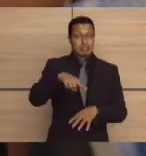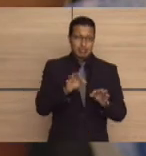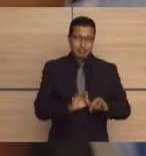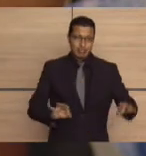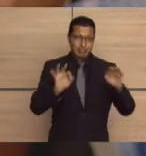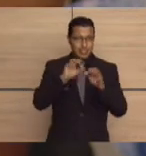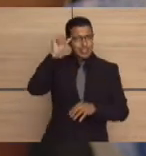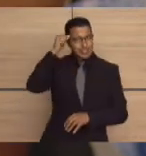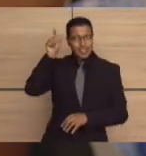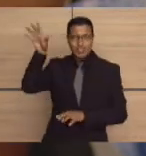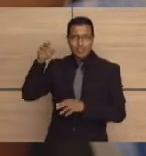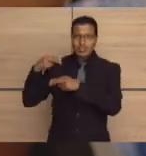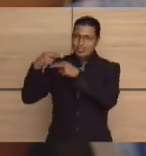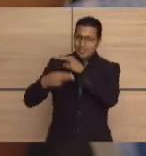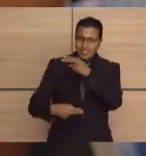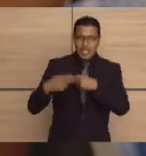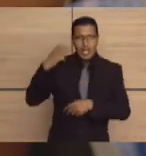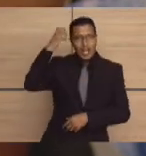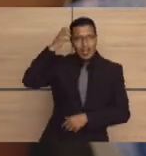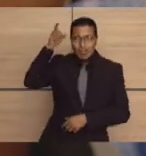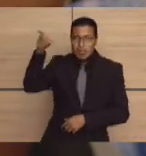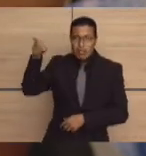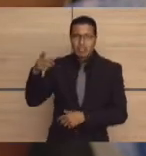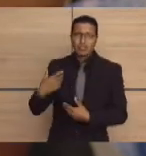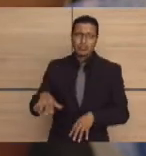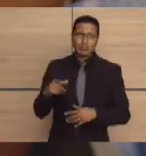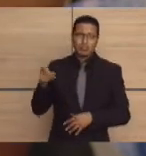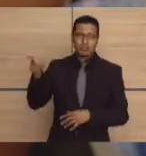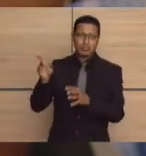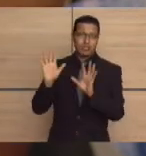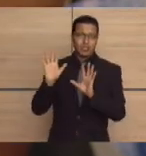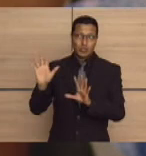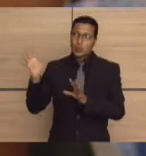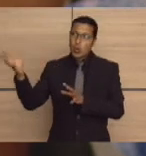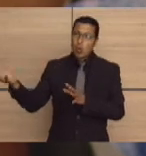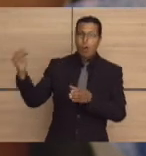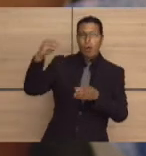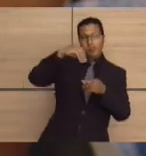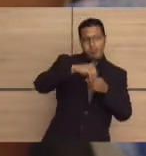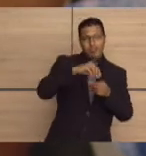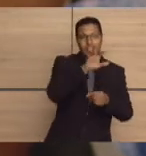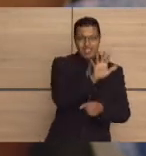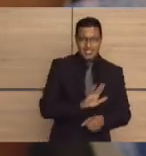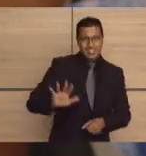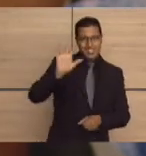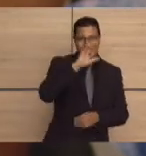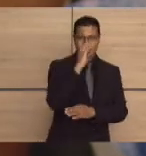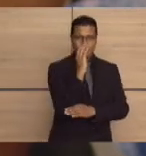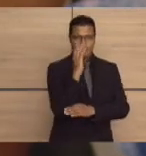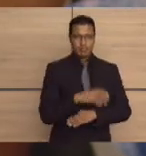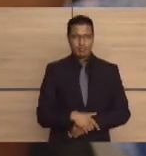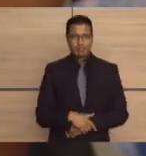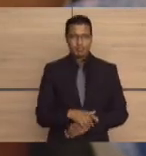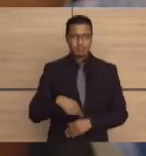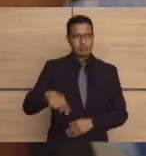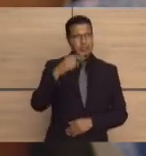historia europea, la historia milenaria de Europa, que es uno de los componentes de nuestra nacionalidad, si para nosotros es